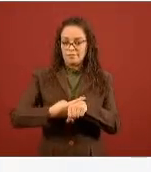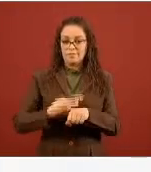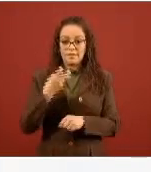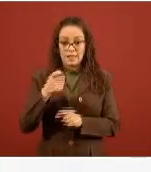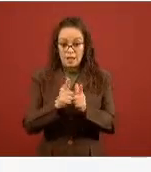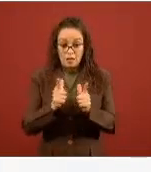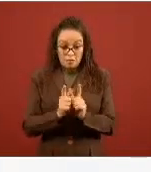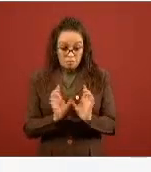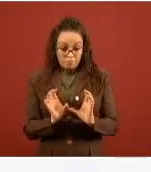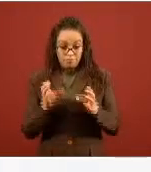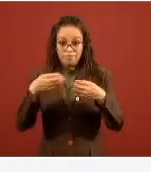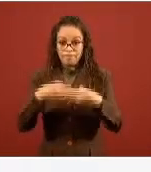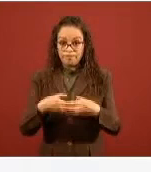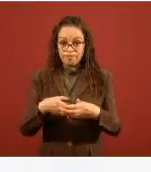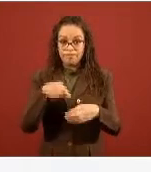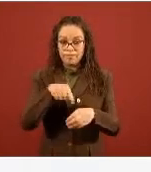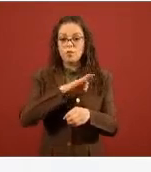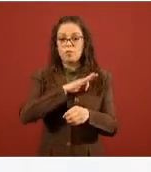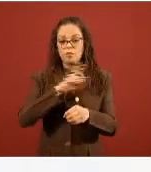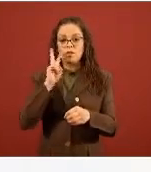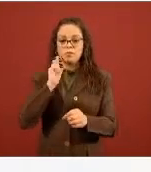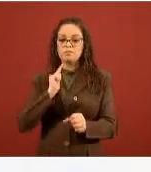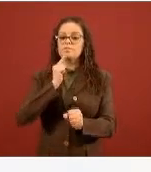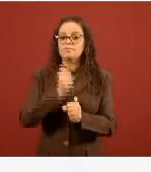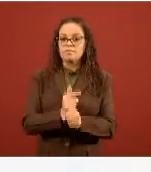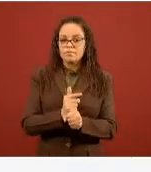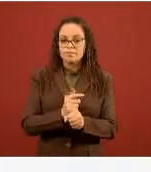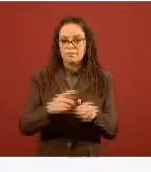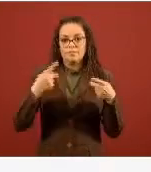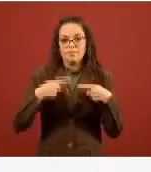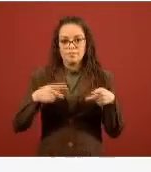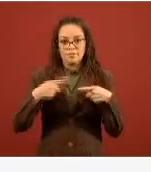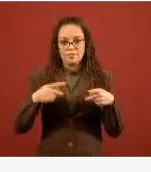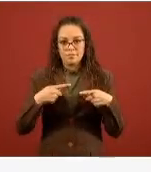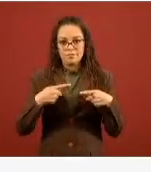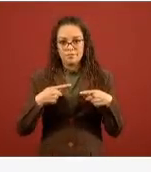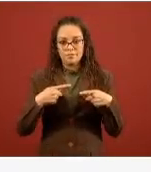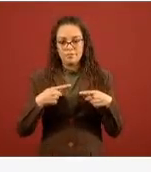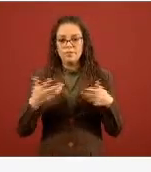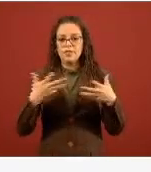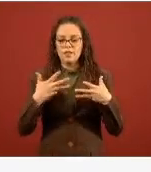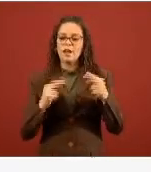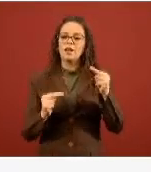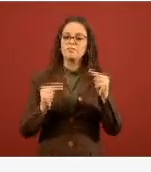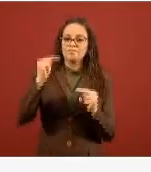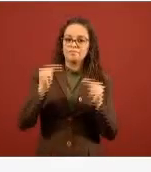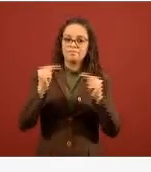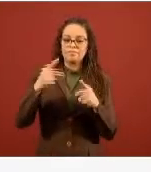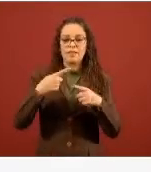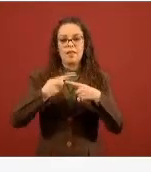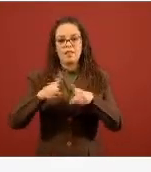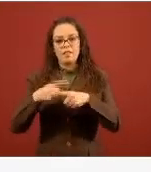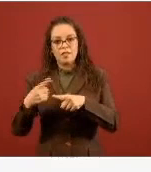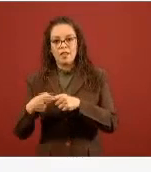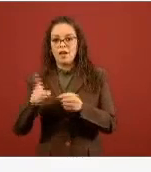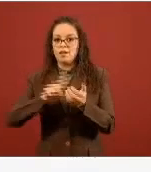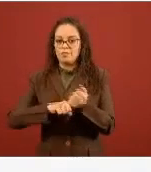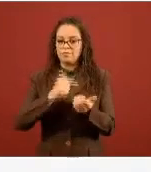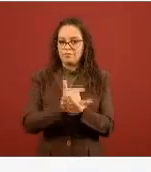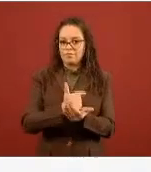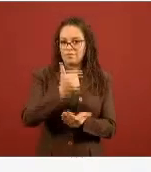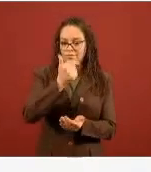grupo también encontramos a personas que tienen estos diferentes niveles de gravedad. Por